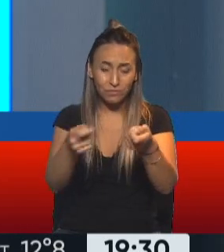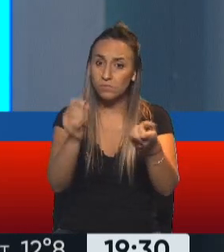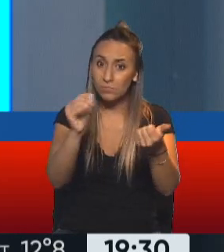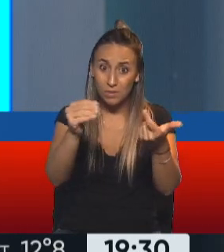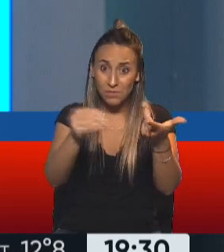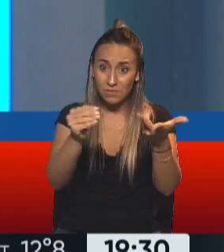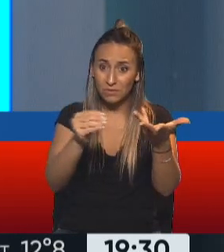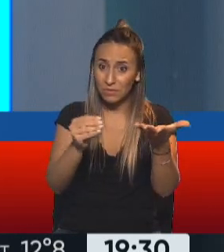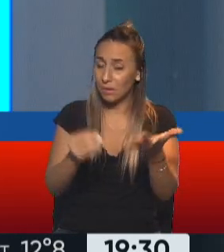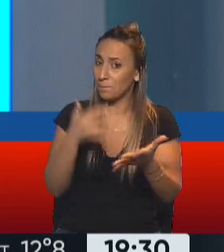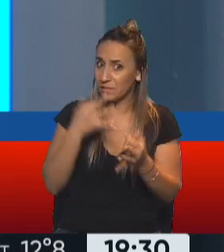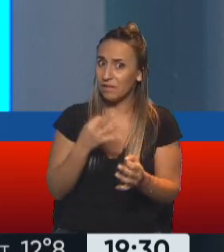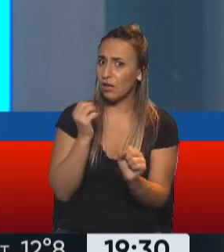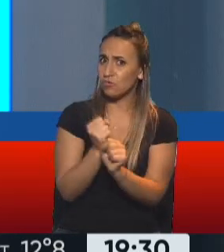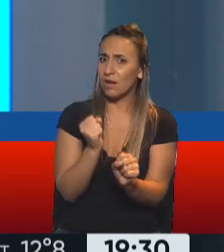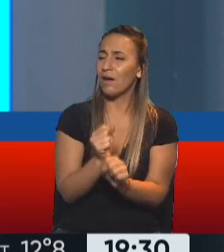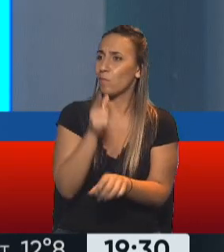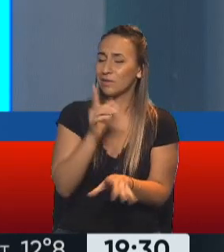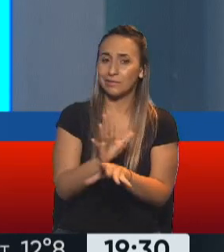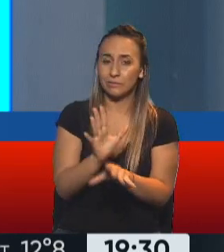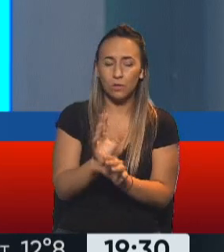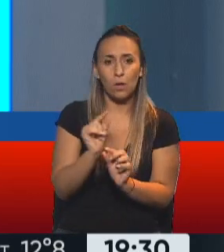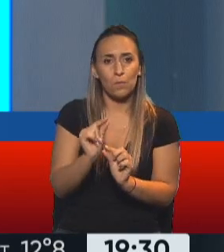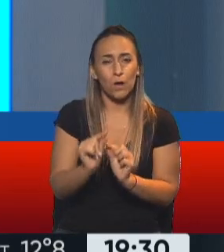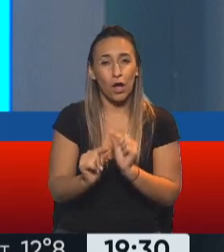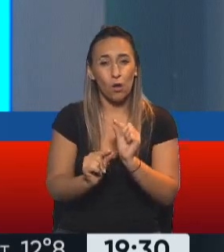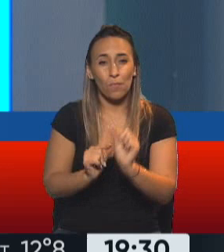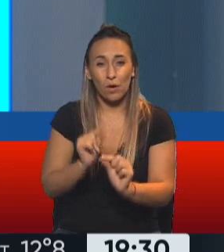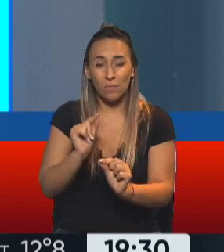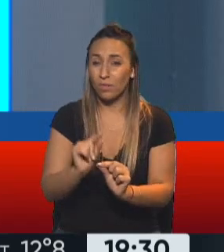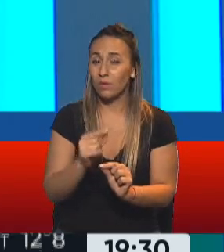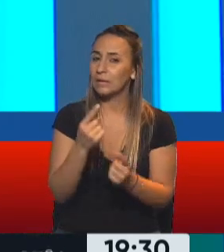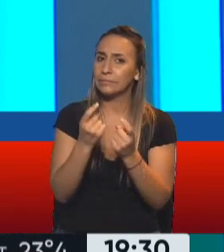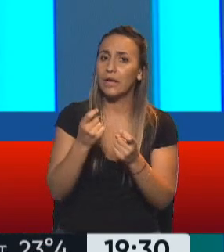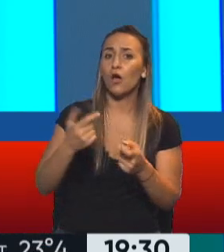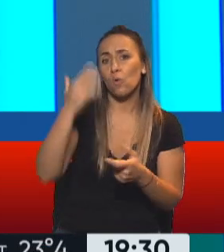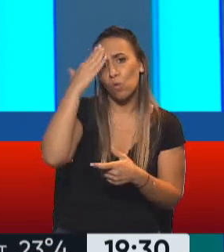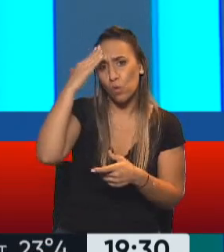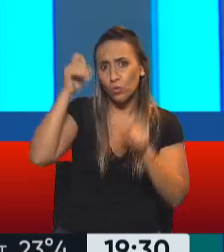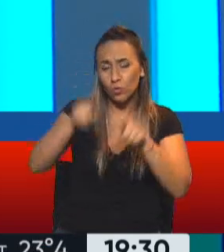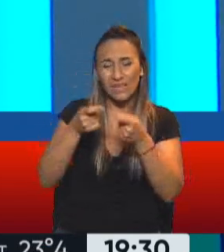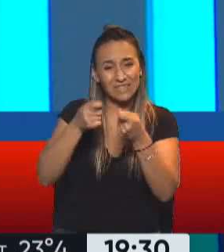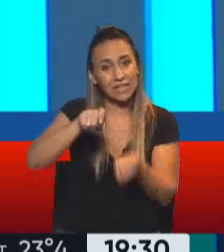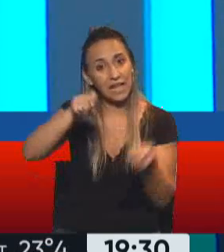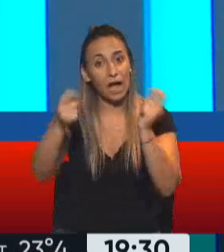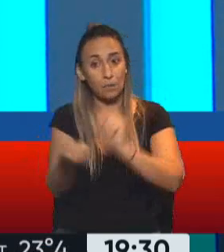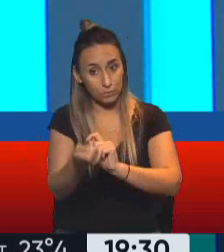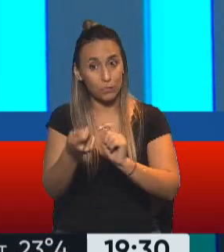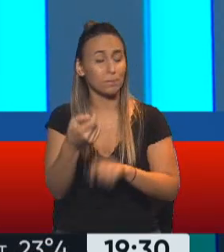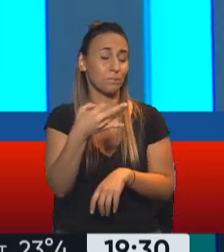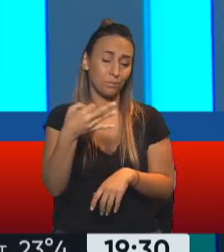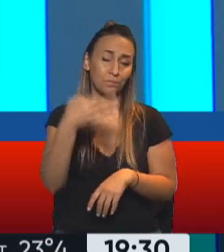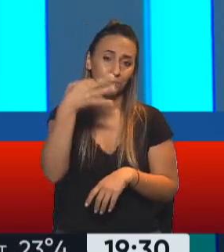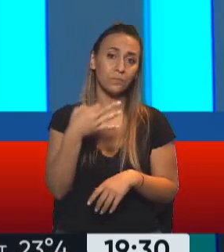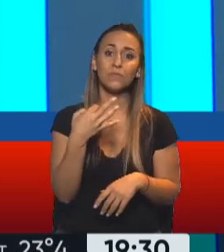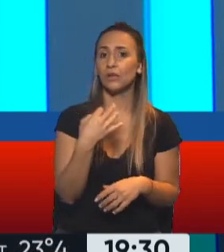casi que de hormiga, ¿no? Porque también hablamos, más allá de las cuestiones judiciales, políticas, de un cambio cultural. Es así. Primero, como decís, todos los